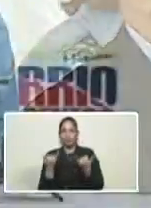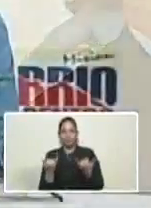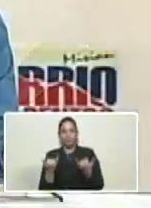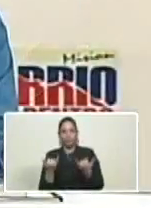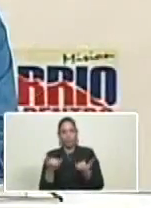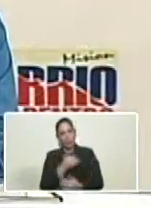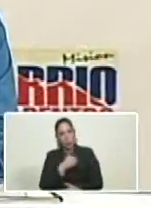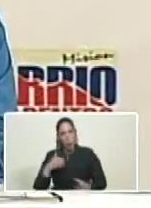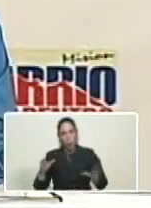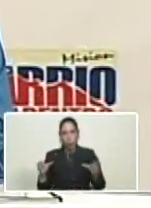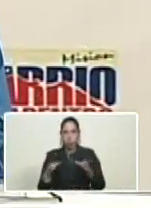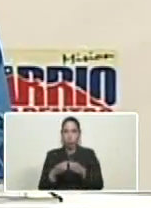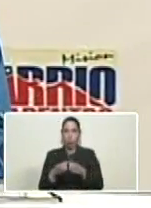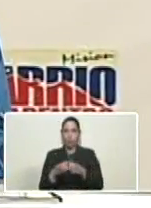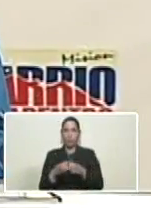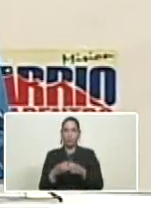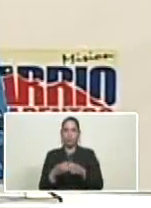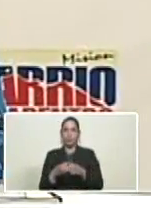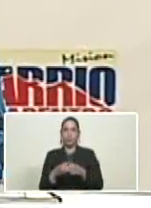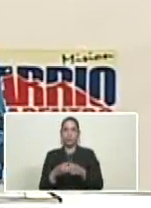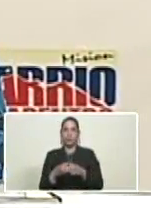reunión en la agenda priorizada